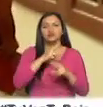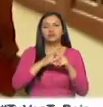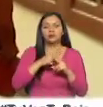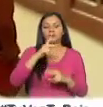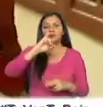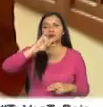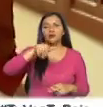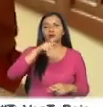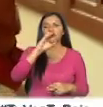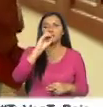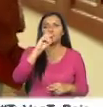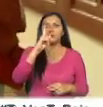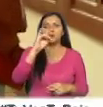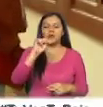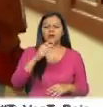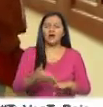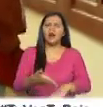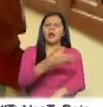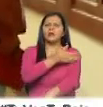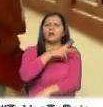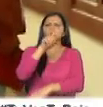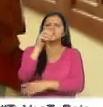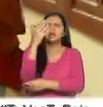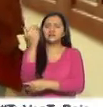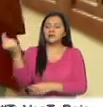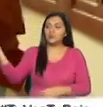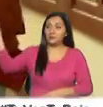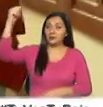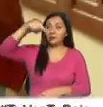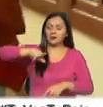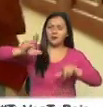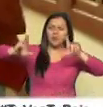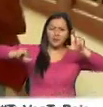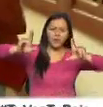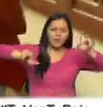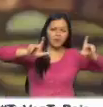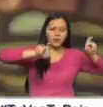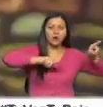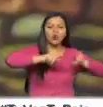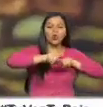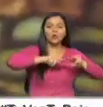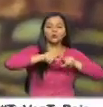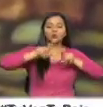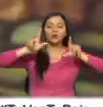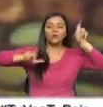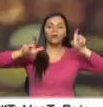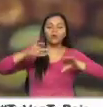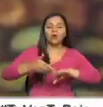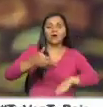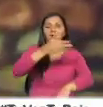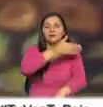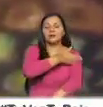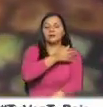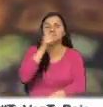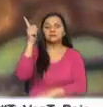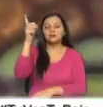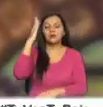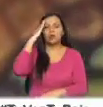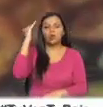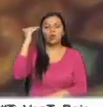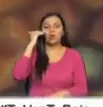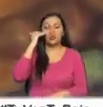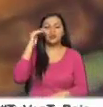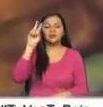las islas en 2015 tras haber obtenido el primer premio del concurso de fotografía Winner for Canon Corea